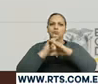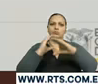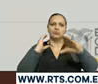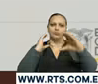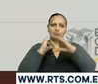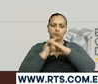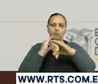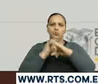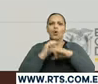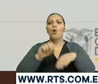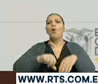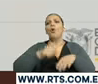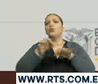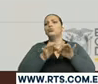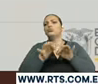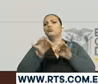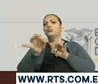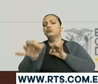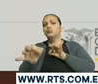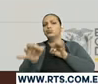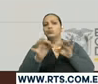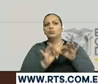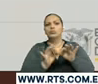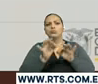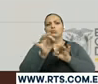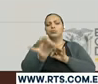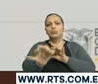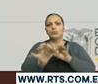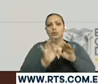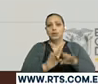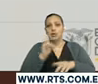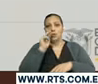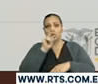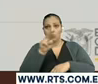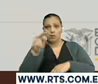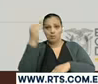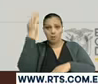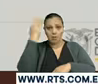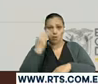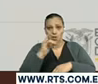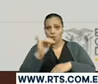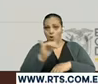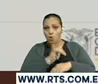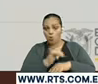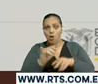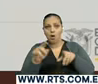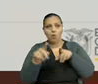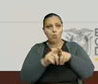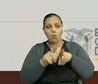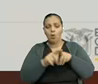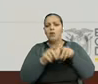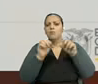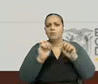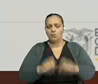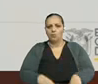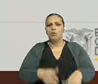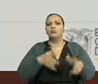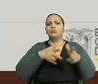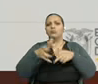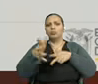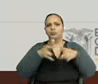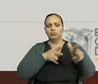autorizado. Transporte intercantonal entre cantones, pero con el mismo color. Transporte interprovincial entre cantones de